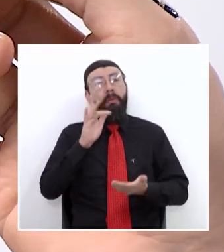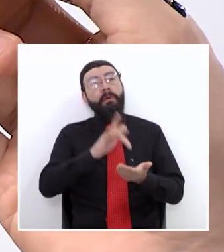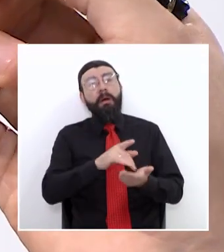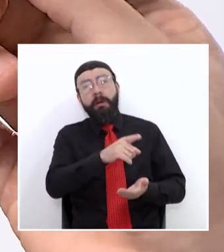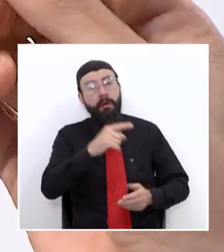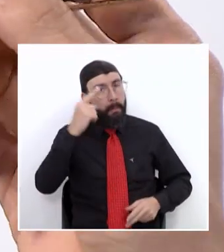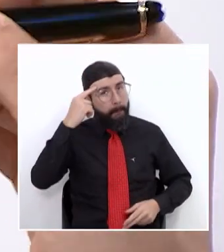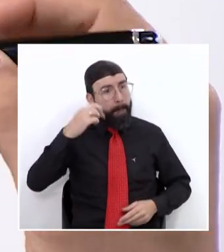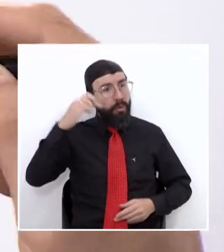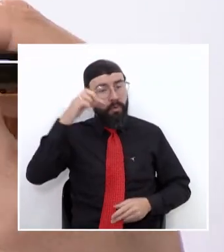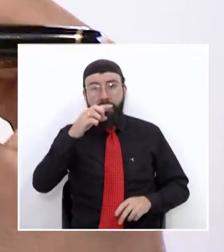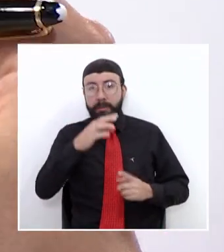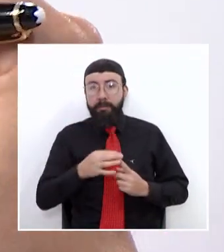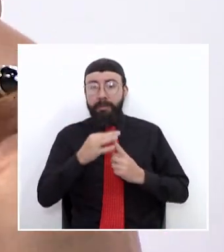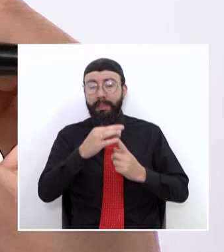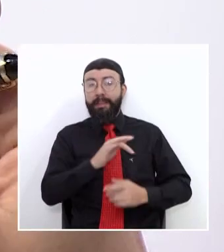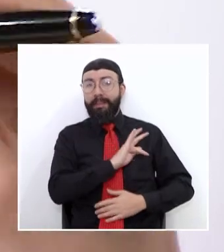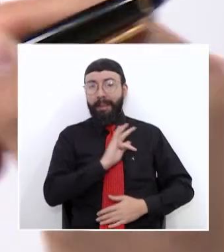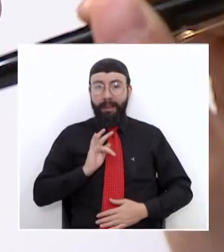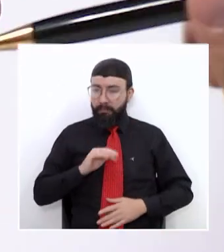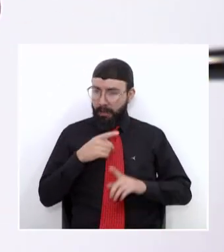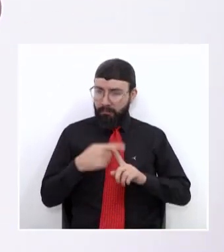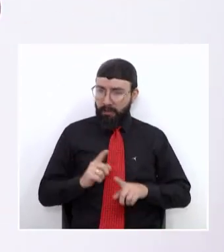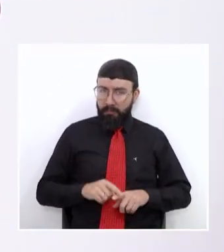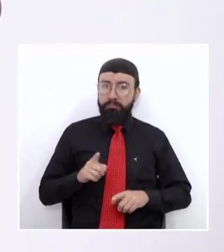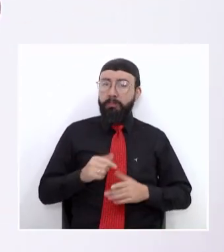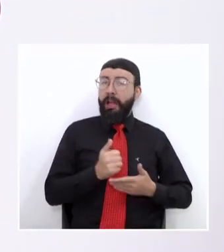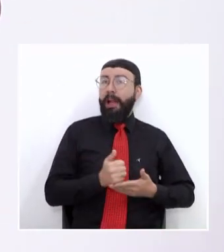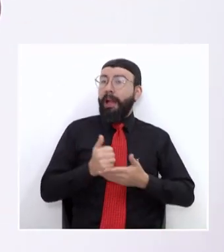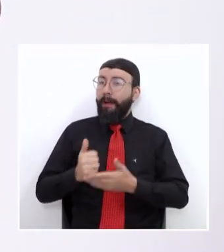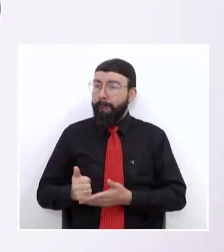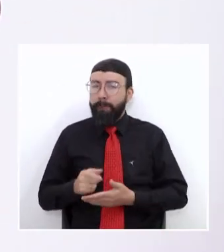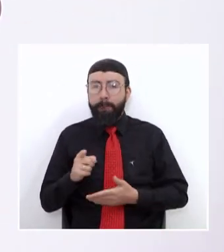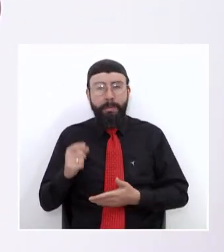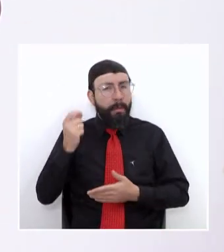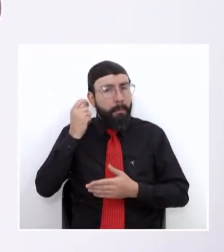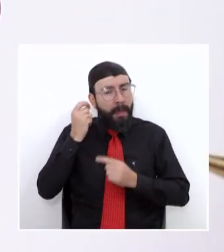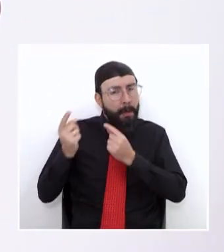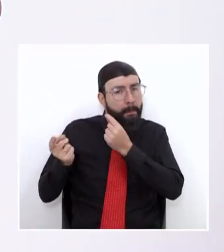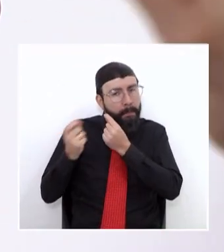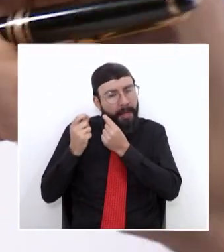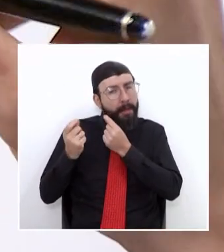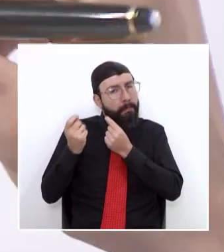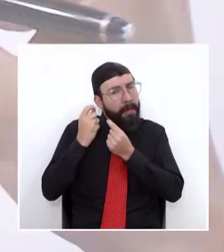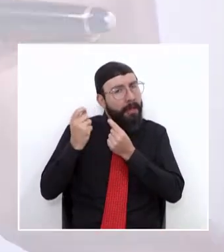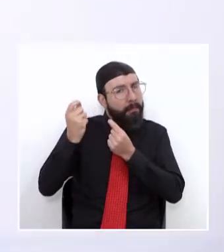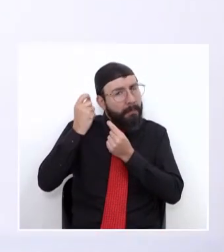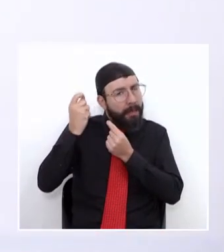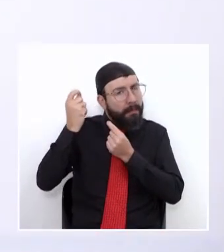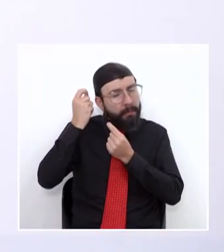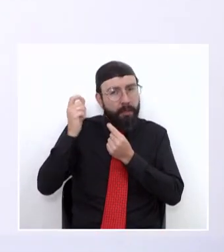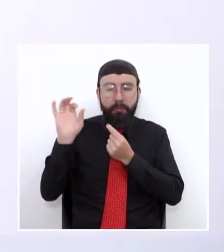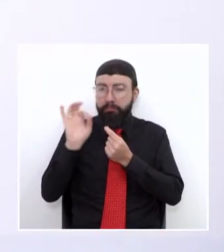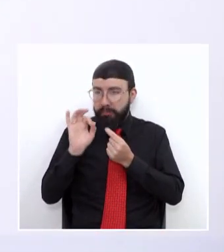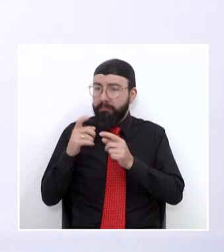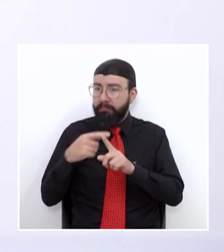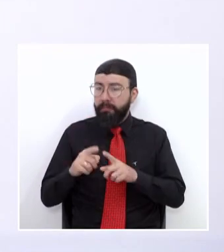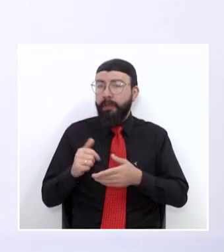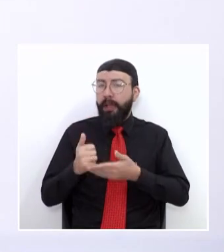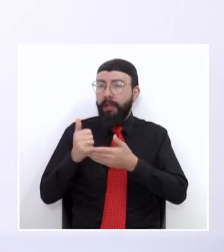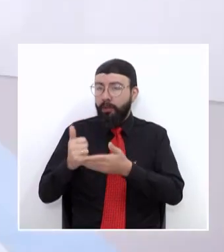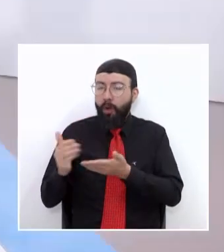ojalá especialista en terapias alternativas, para que por medio de acupuntura, de terapia neural o moxibustión haga